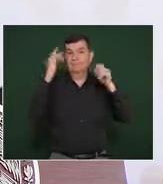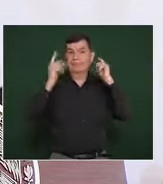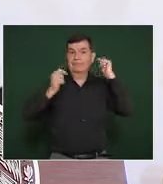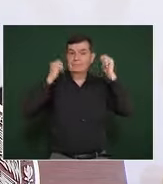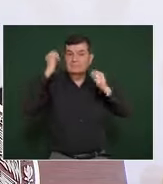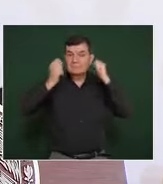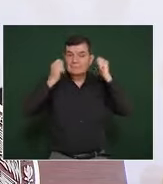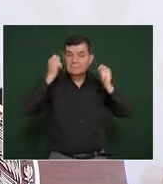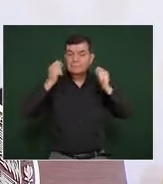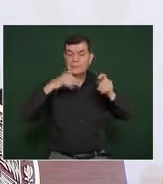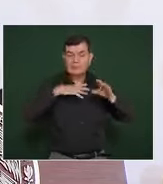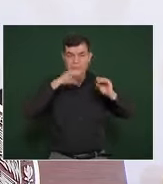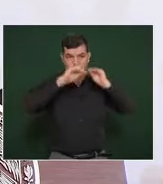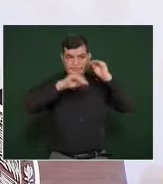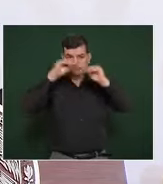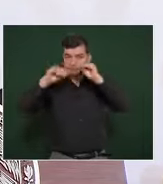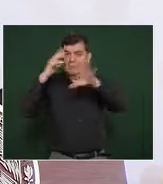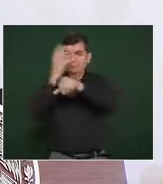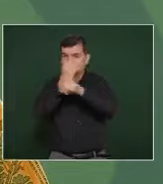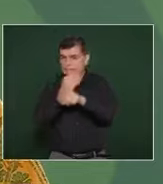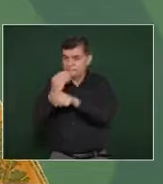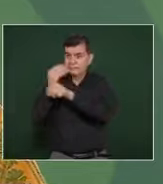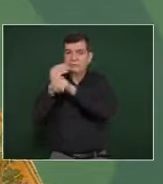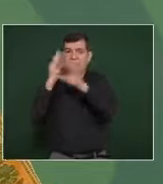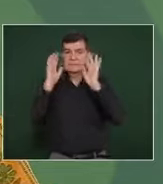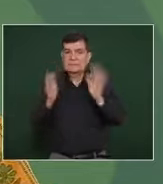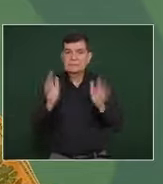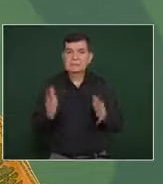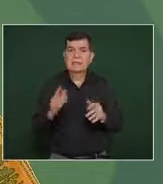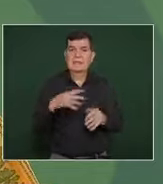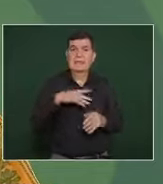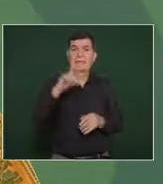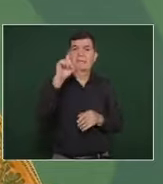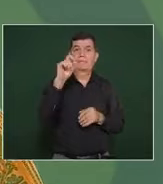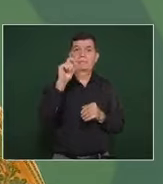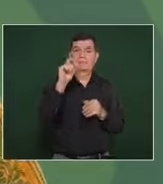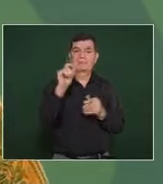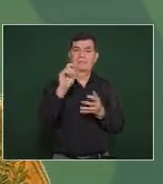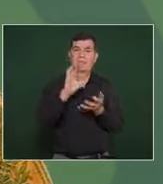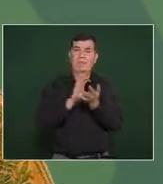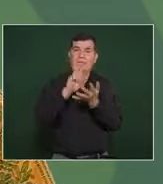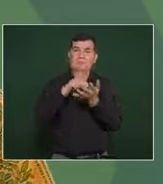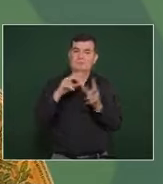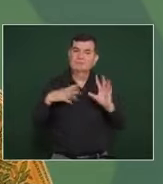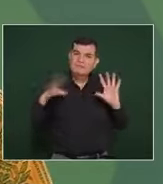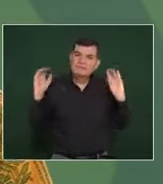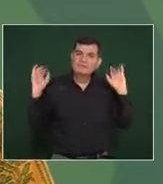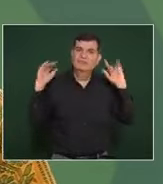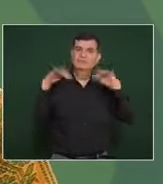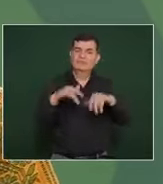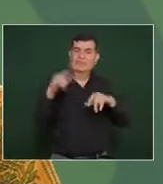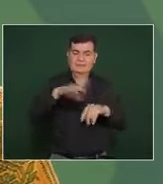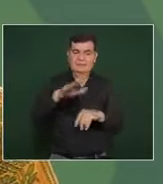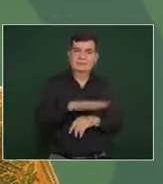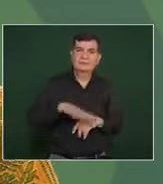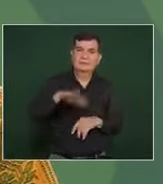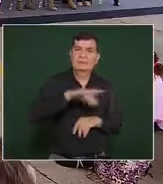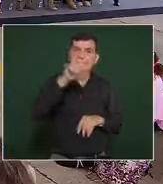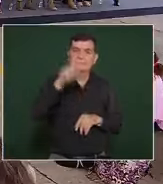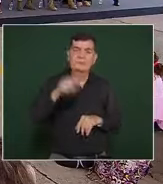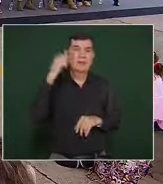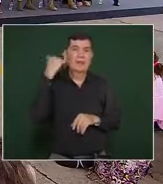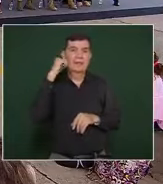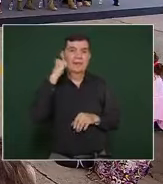con esta infraestructura hemos podido garantizar 20 convenciones importantes en nuestro puerto, mismas